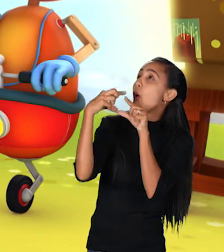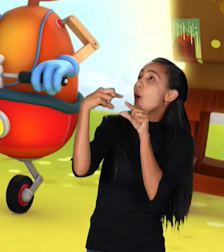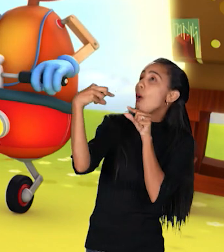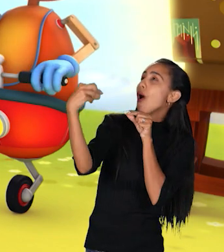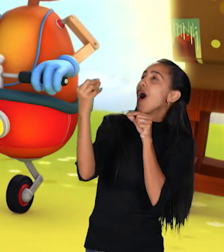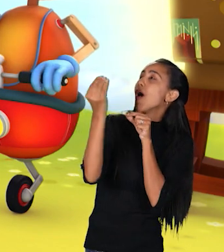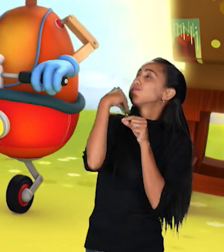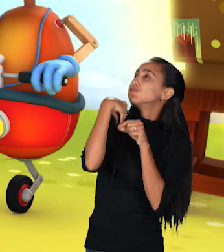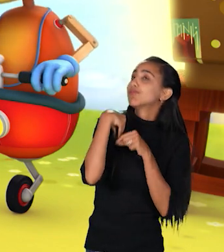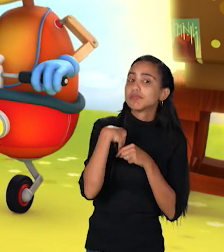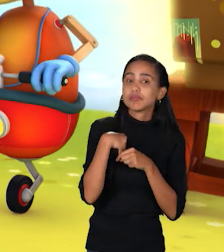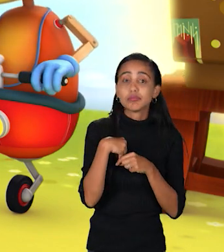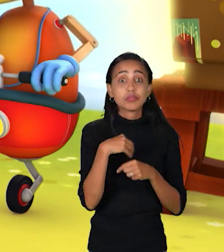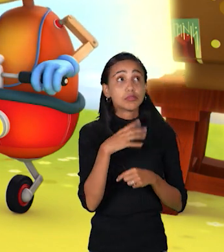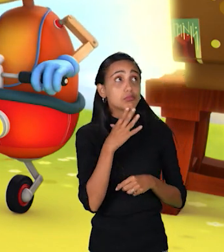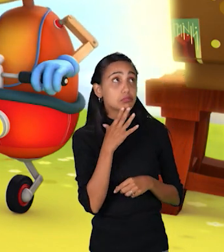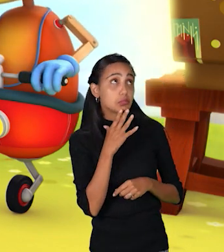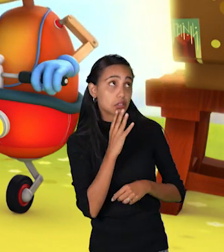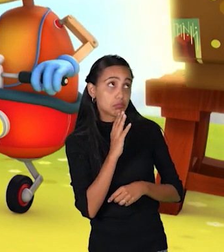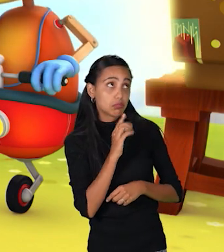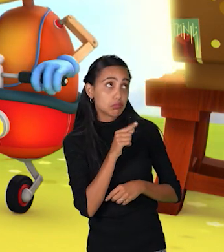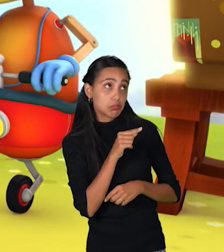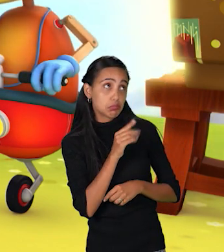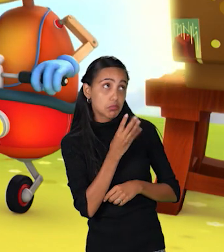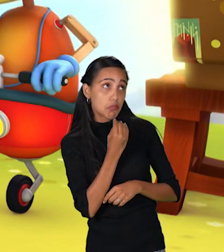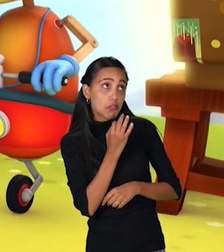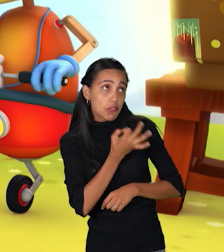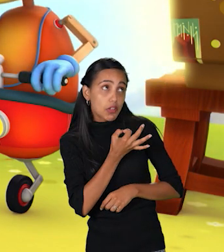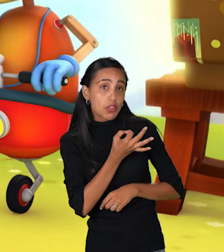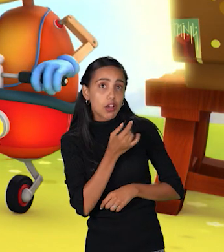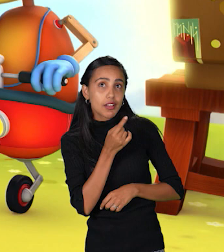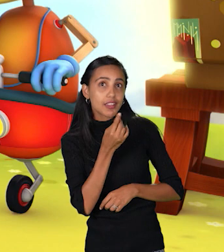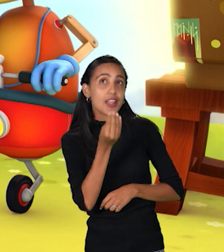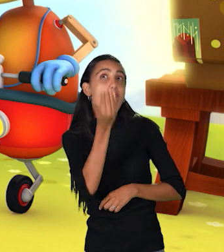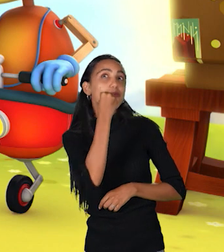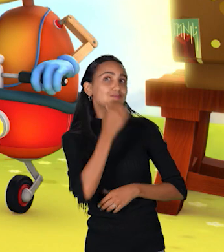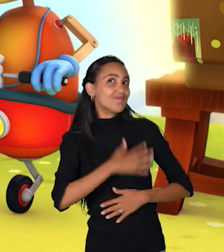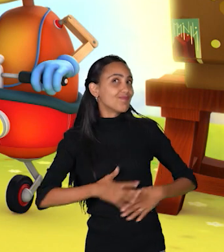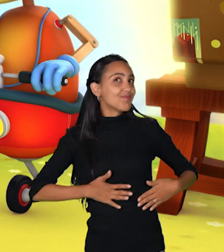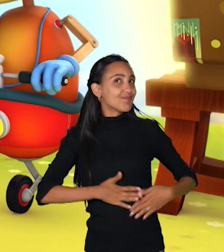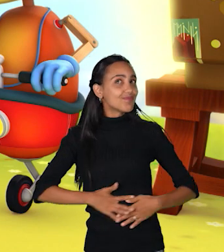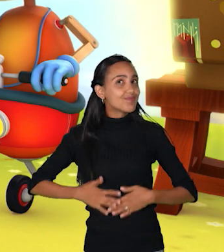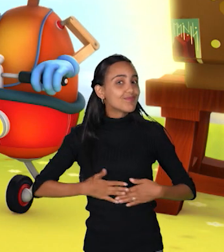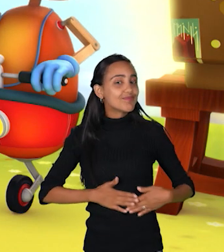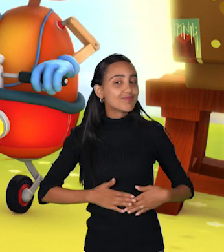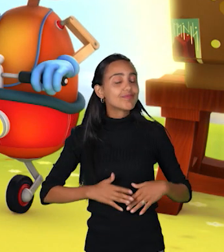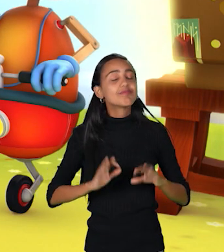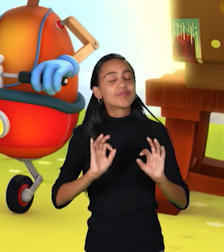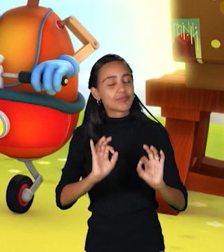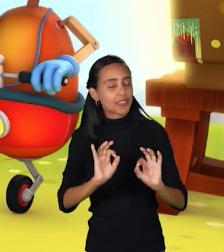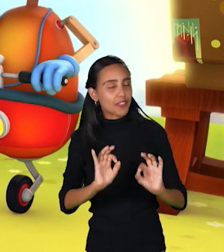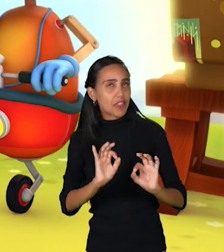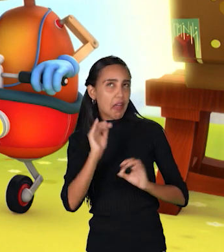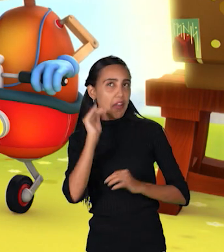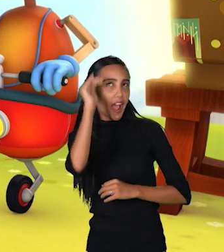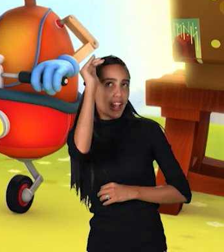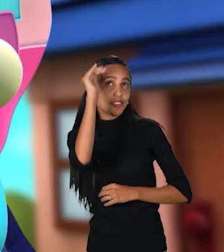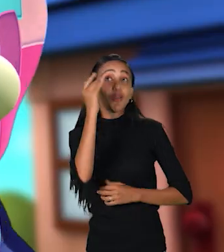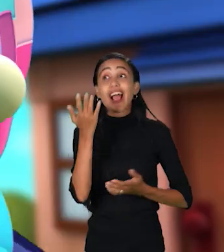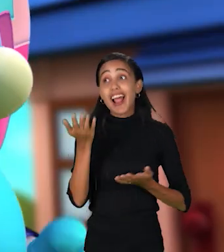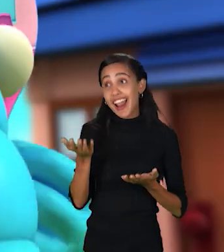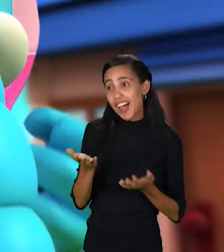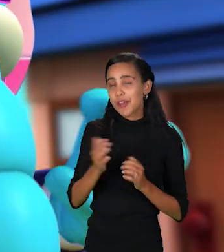tiernas. Bueno, eso es cierto. Y están muy ricas. Está bien ser alto. Claro que